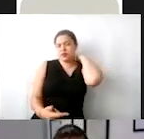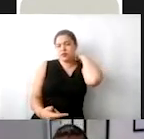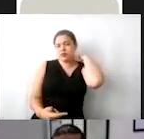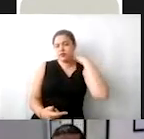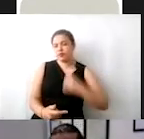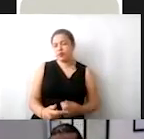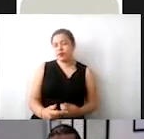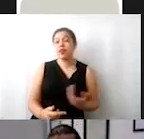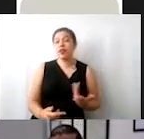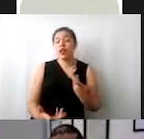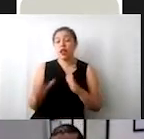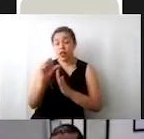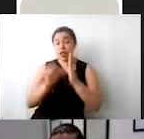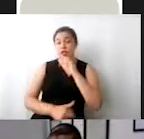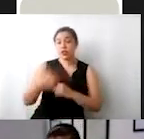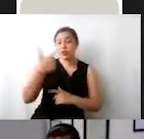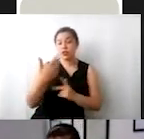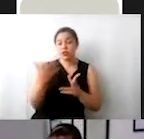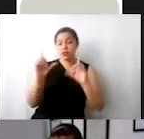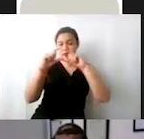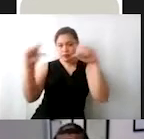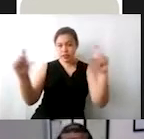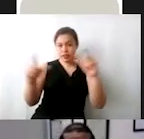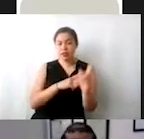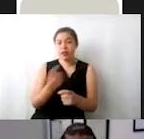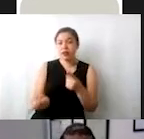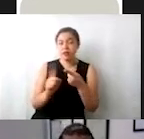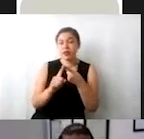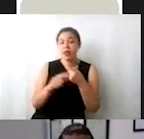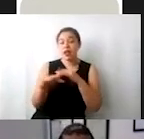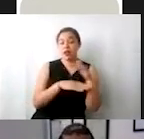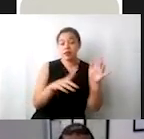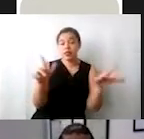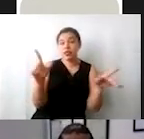Porque ese artículo 12, primer párrafo, es la base de toda la reforma laboral.